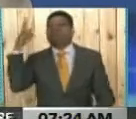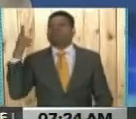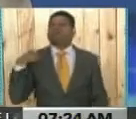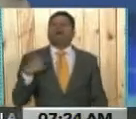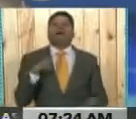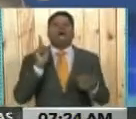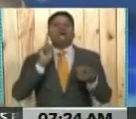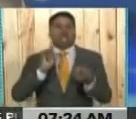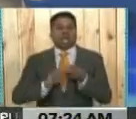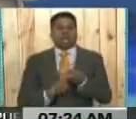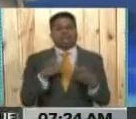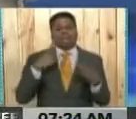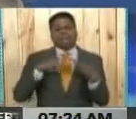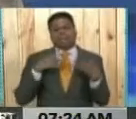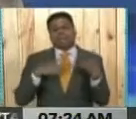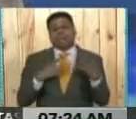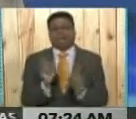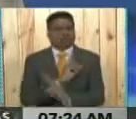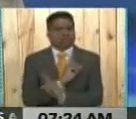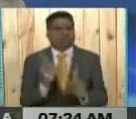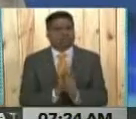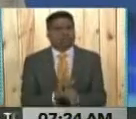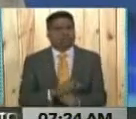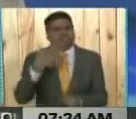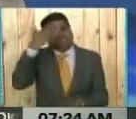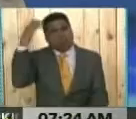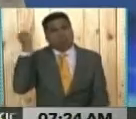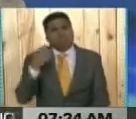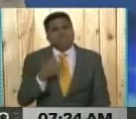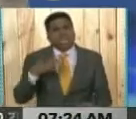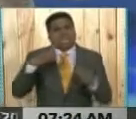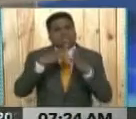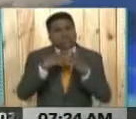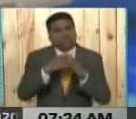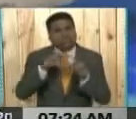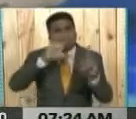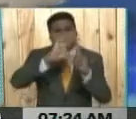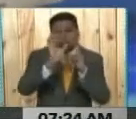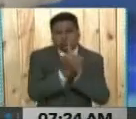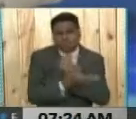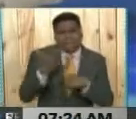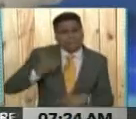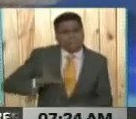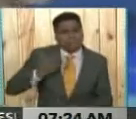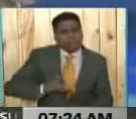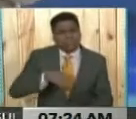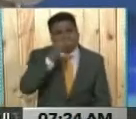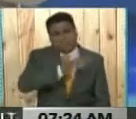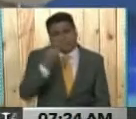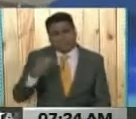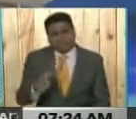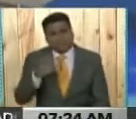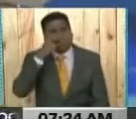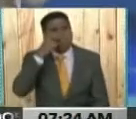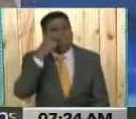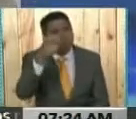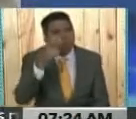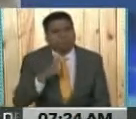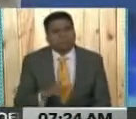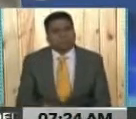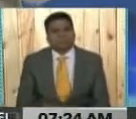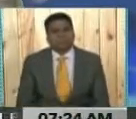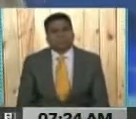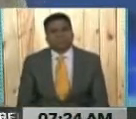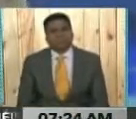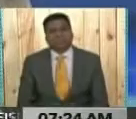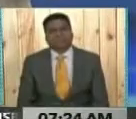nuestras fronteras, pero se olvida de la raíz principal de idiosincrasia del ser venezolano. Entonces, ¿cuál ha sido la receptividad? Pero de